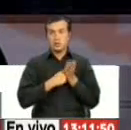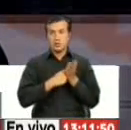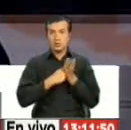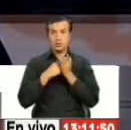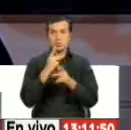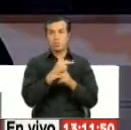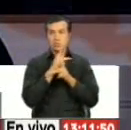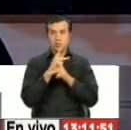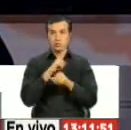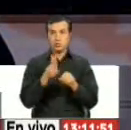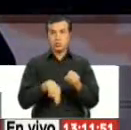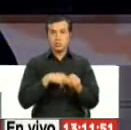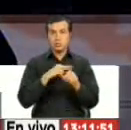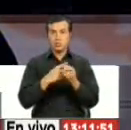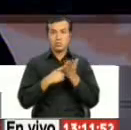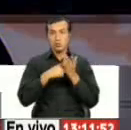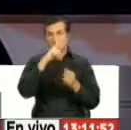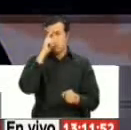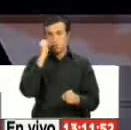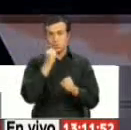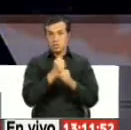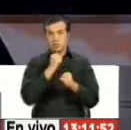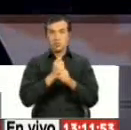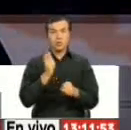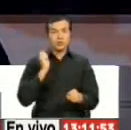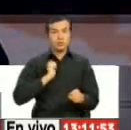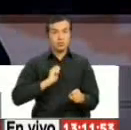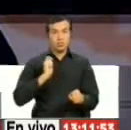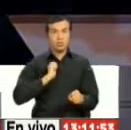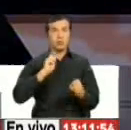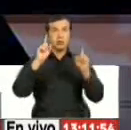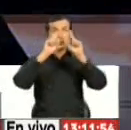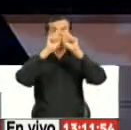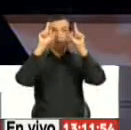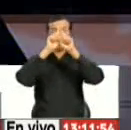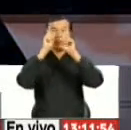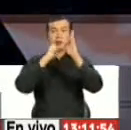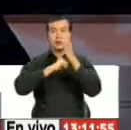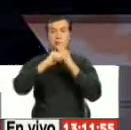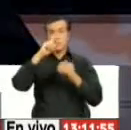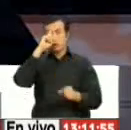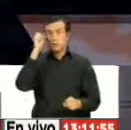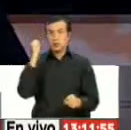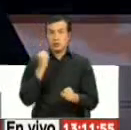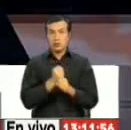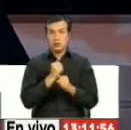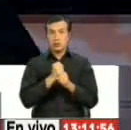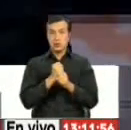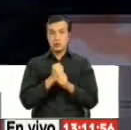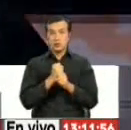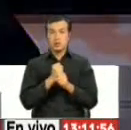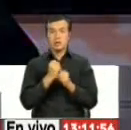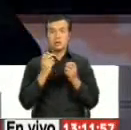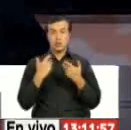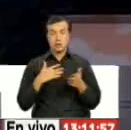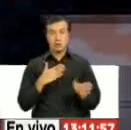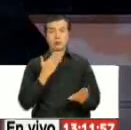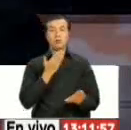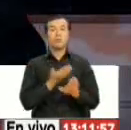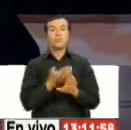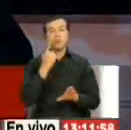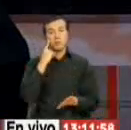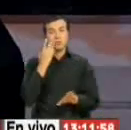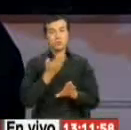nacional del trabajo en salarios con los empresarios del ministerio de trabajo analizando la propuesta